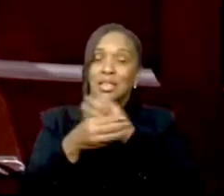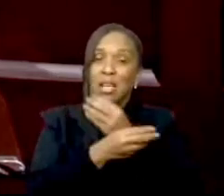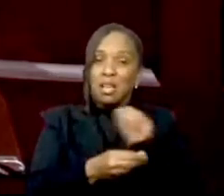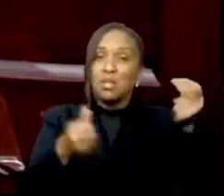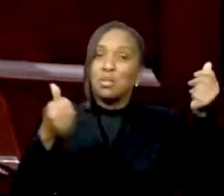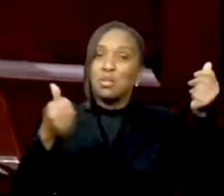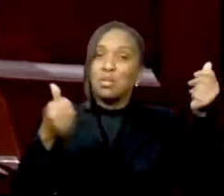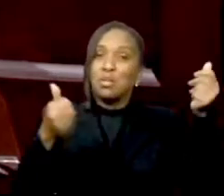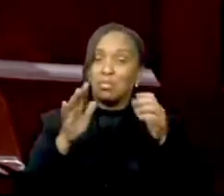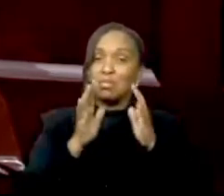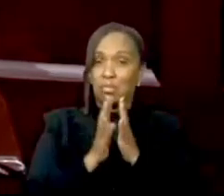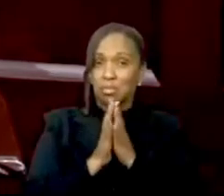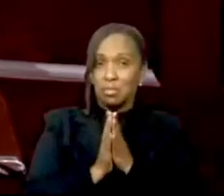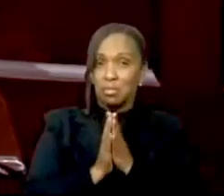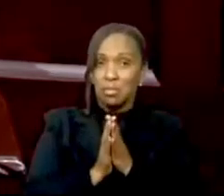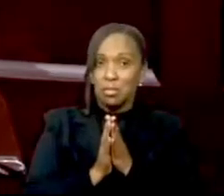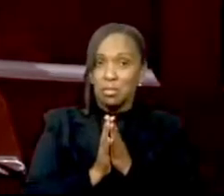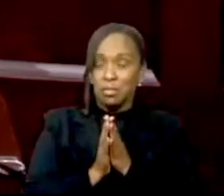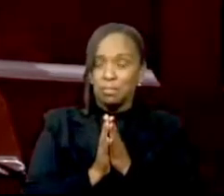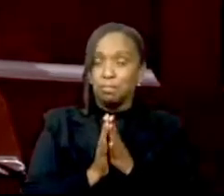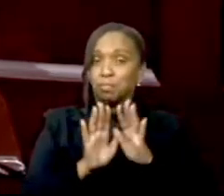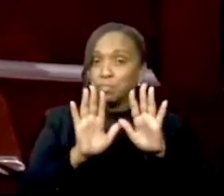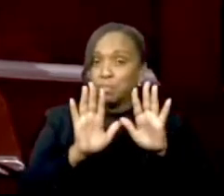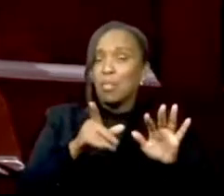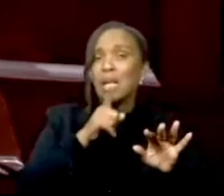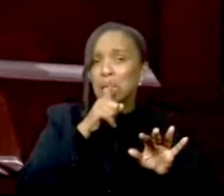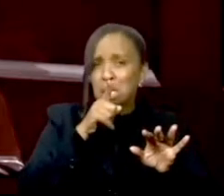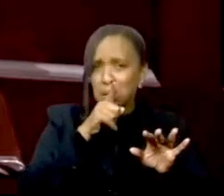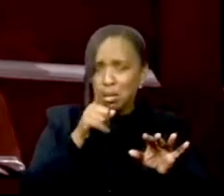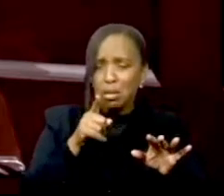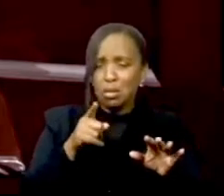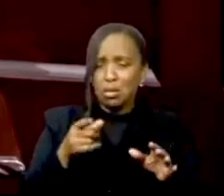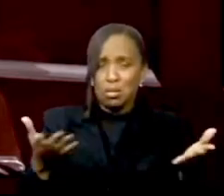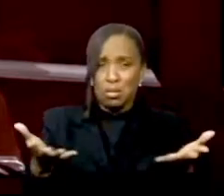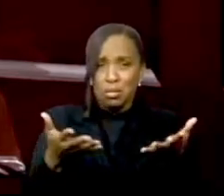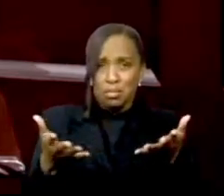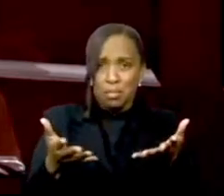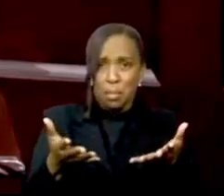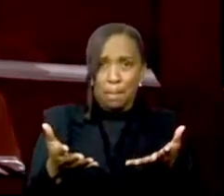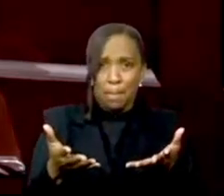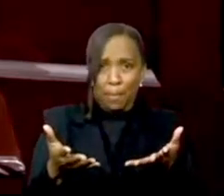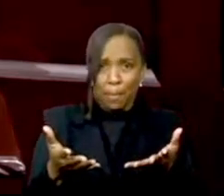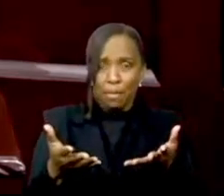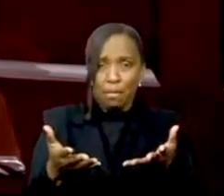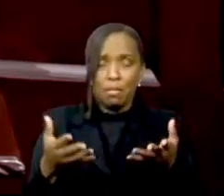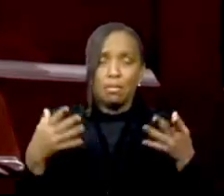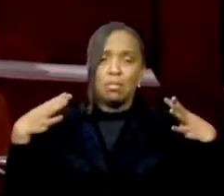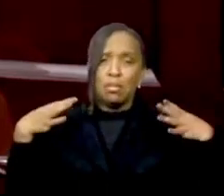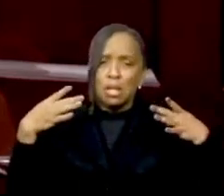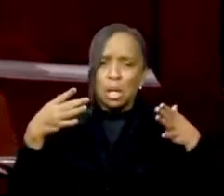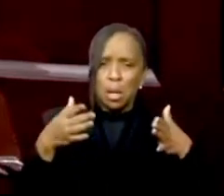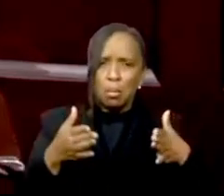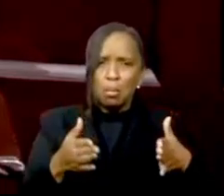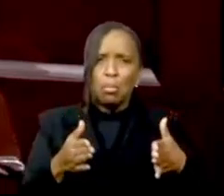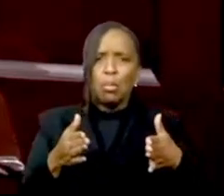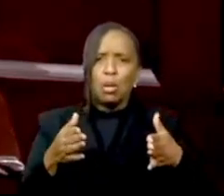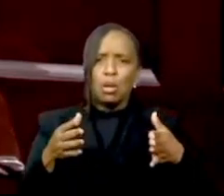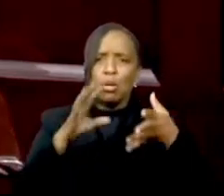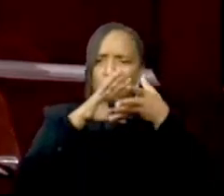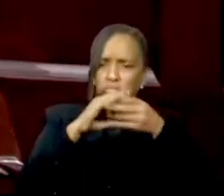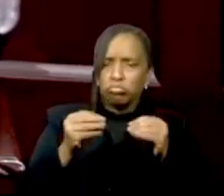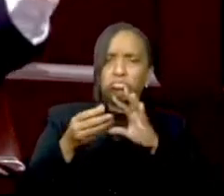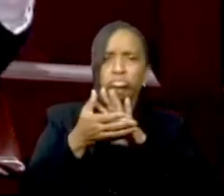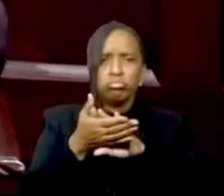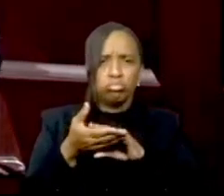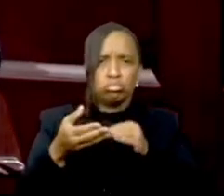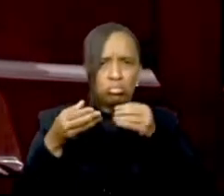transcurrido de manera satisfactoria, y usted lo ha dicho, presidente. Pero repetimos que ese es un golpe bajo a la oposición,